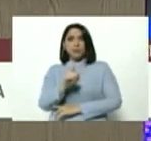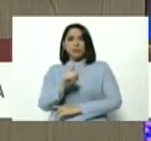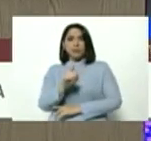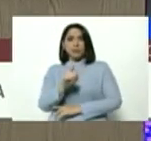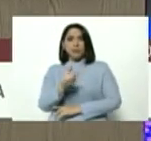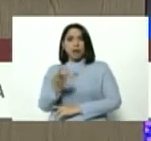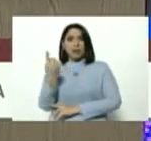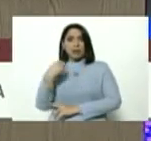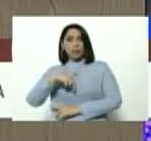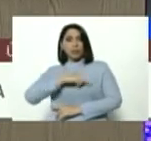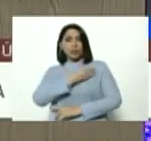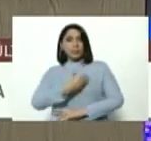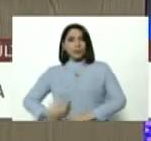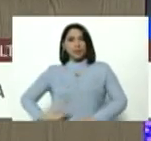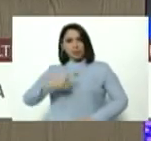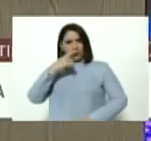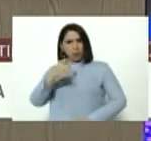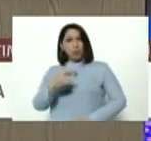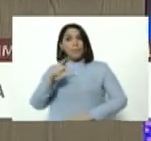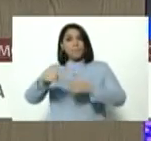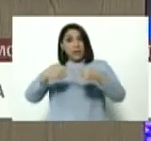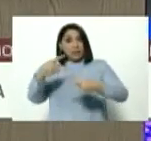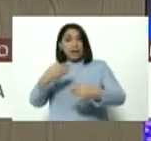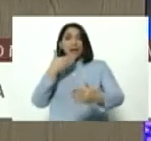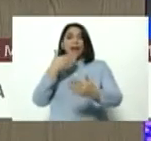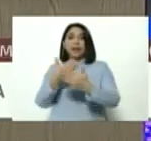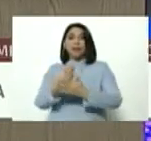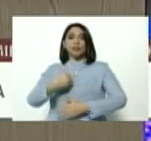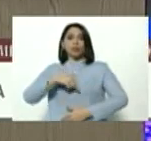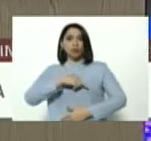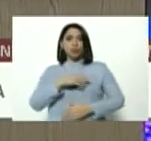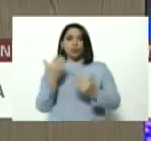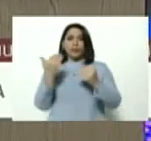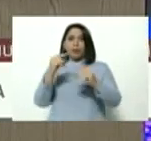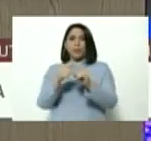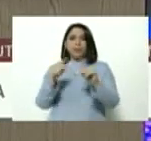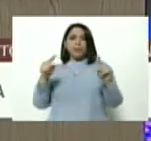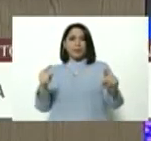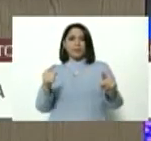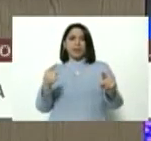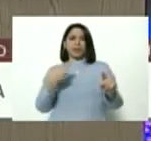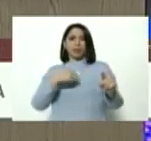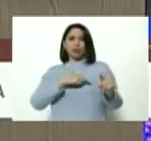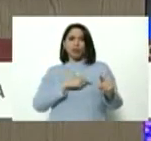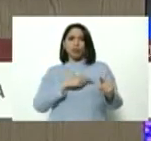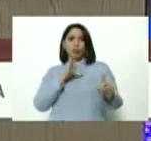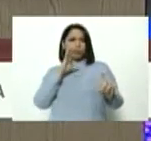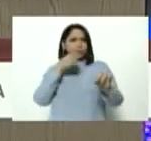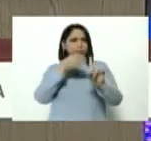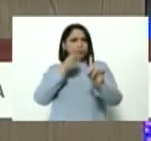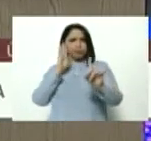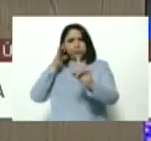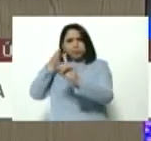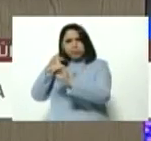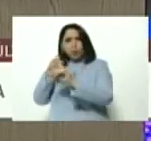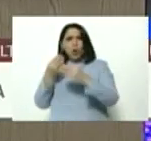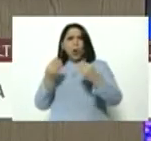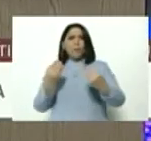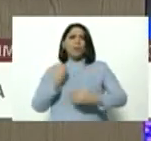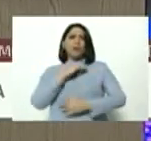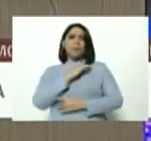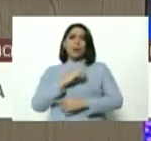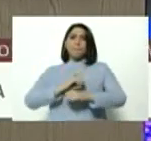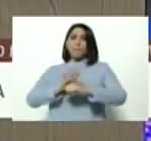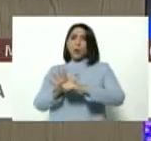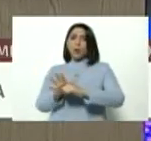nuestro presidente Maduro, gracias a que estamos en una etapa diferente de abordaje de la pandemia por